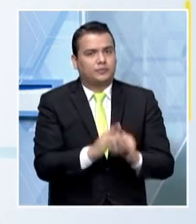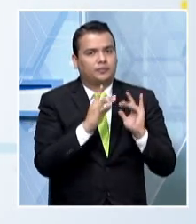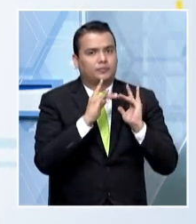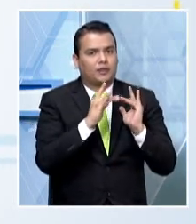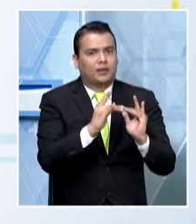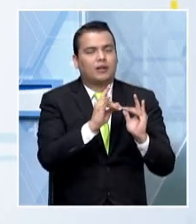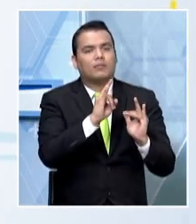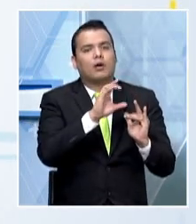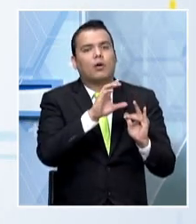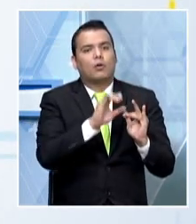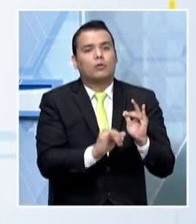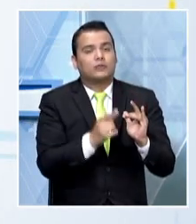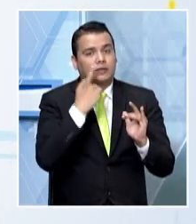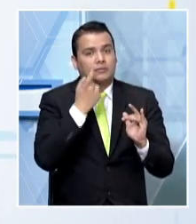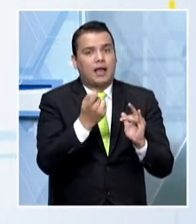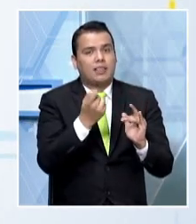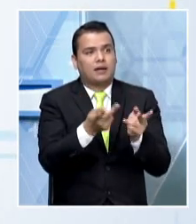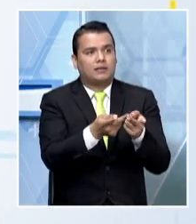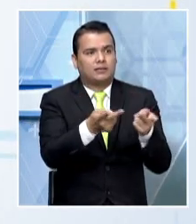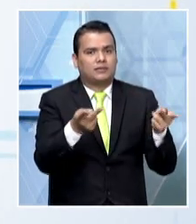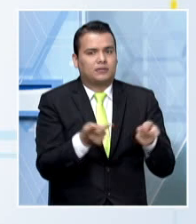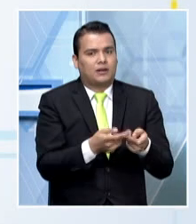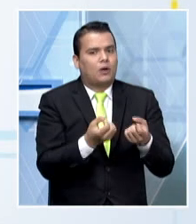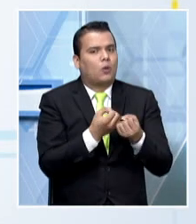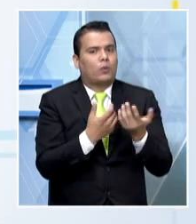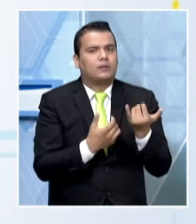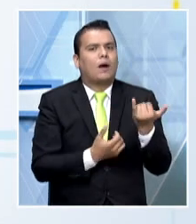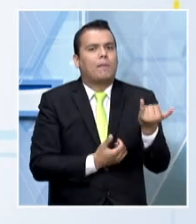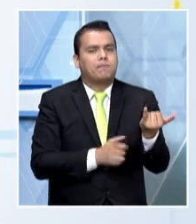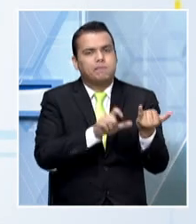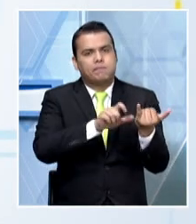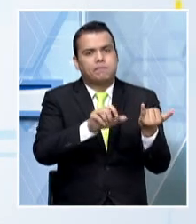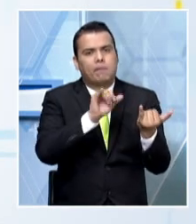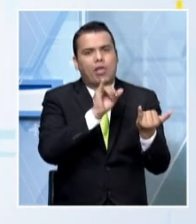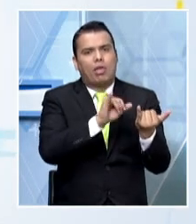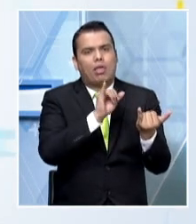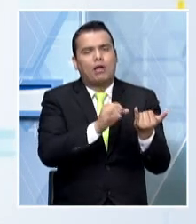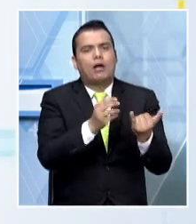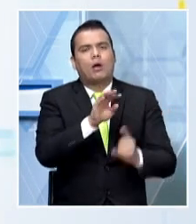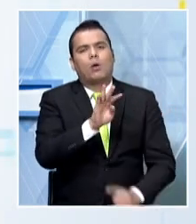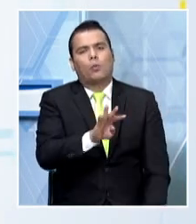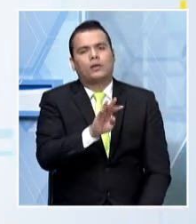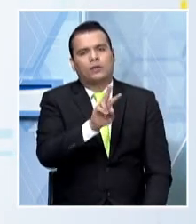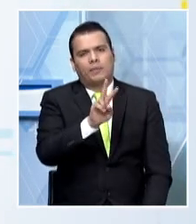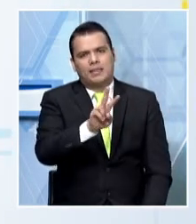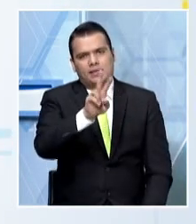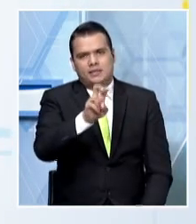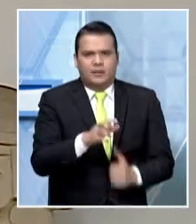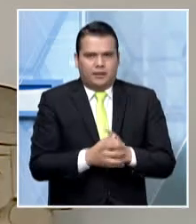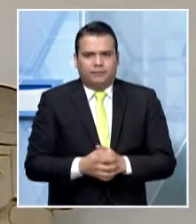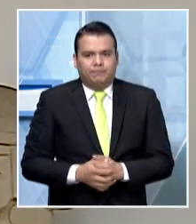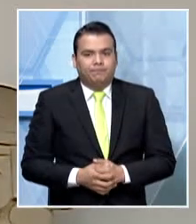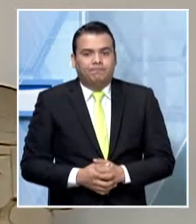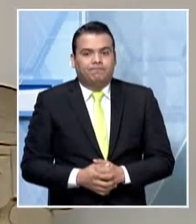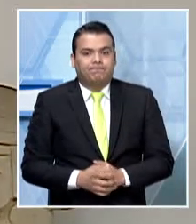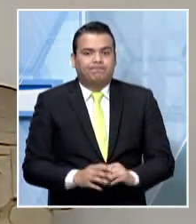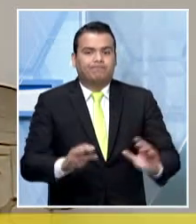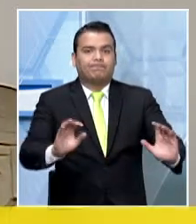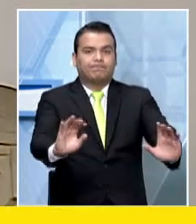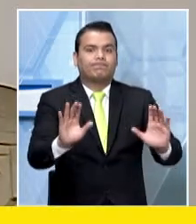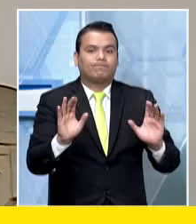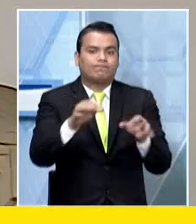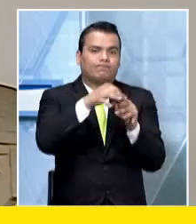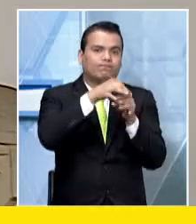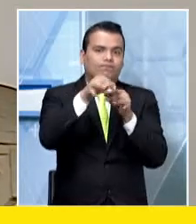también se sigue agudizando y 427 personas permanecen en una unidad de cuidados intensivos tenemos 42